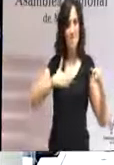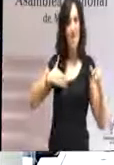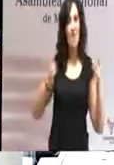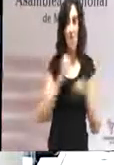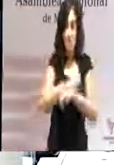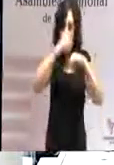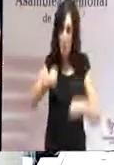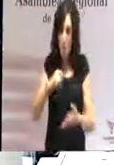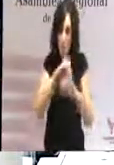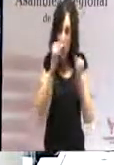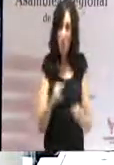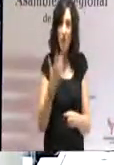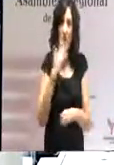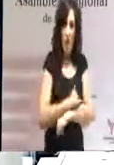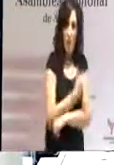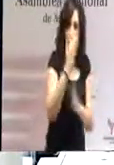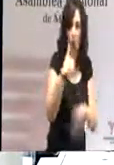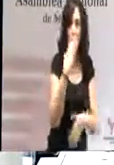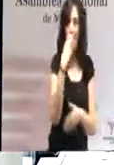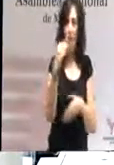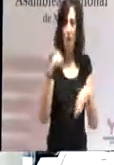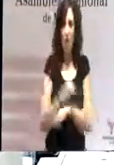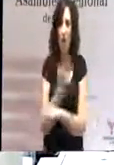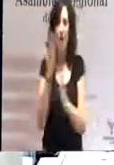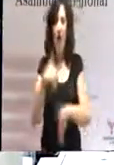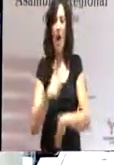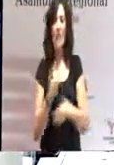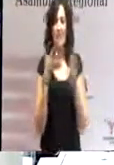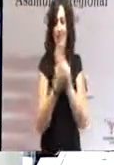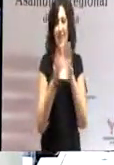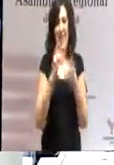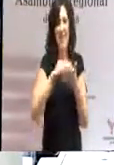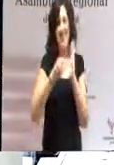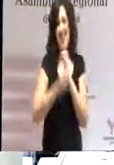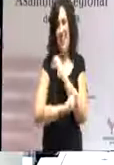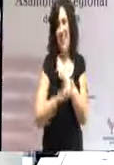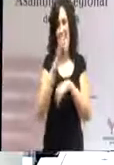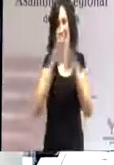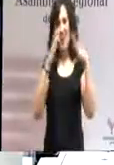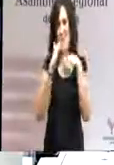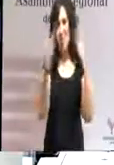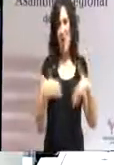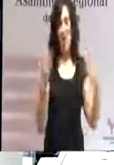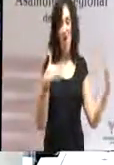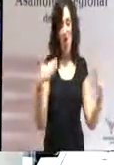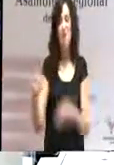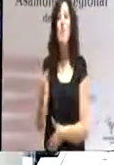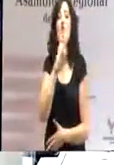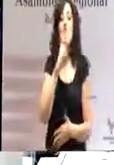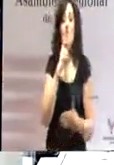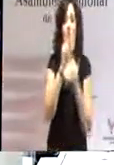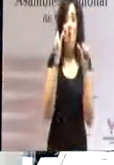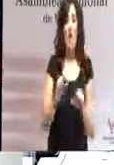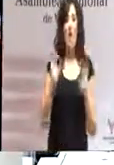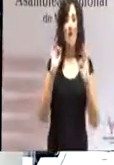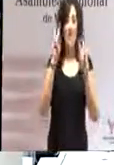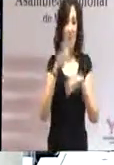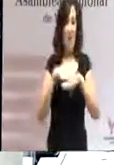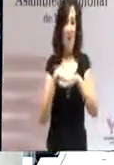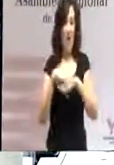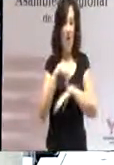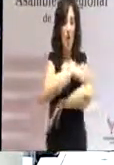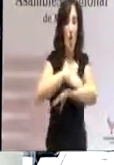modelo sin aeropuertos propios, sin AVE y sin una estrategia clara para el Mar Menor? ¿Cuál es el modelo urbanístico de su Gobierno, señor presidente, para nuestra costa y